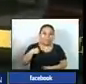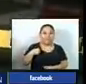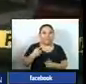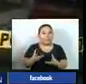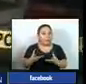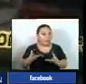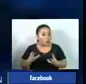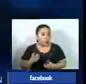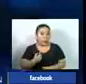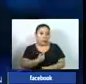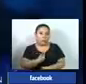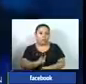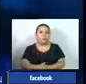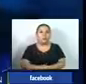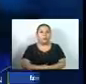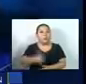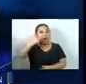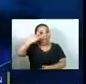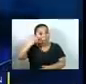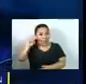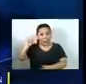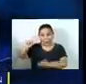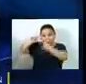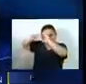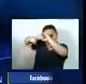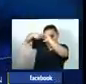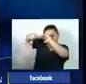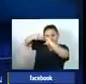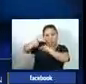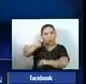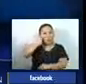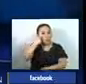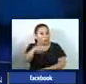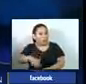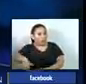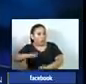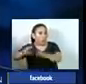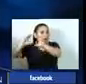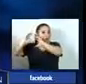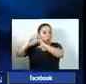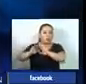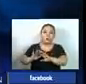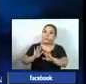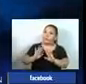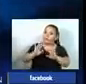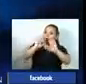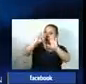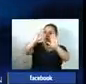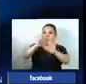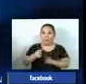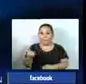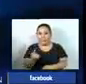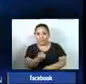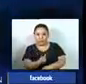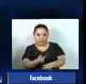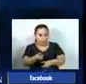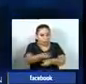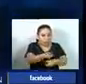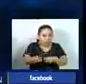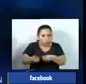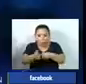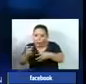provocar el suicidio por ejemplo este caso que ocurrió en Sonsonate por fortuna la intervención del cuerpo de